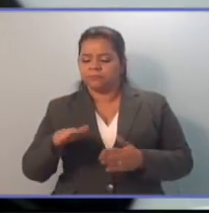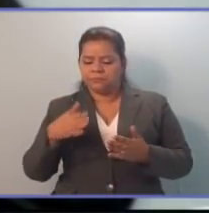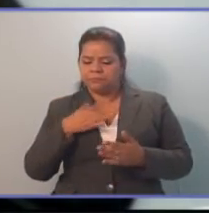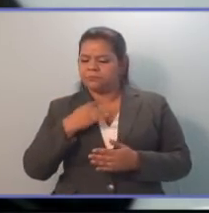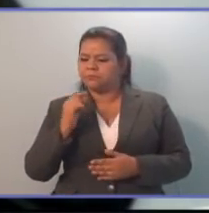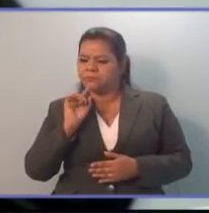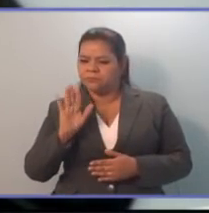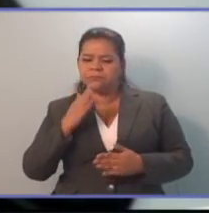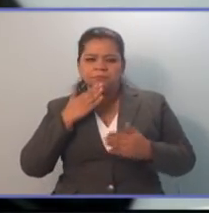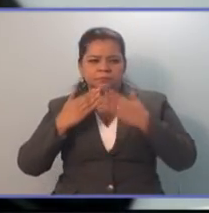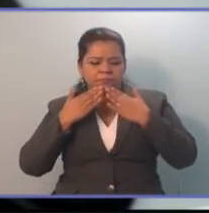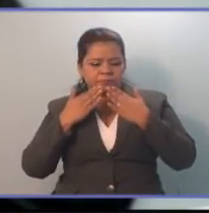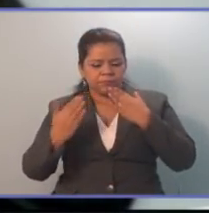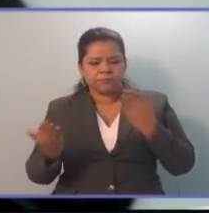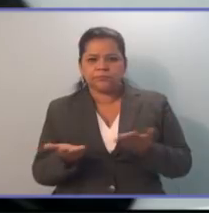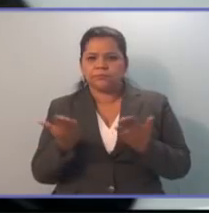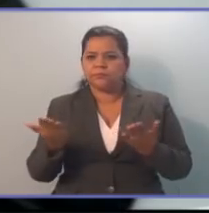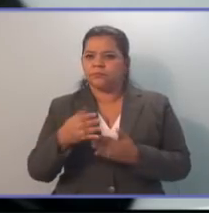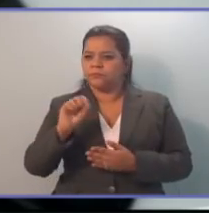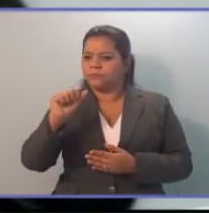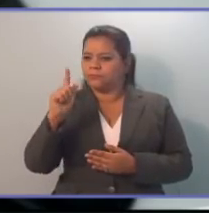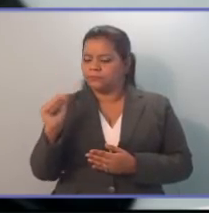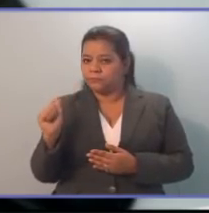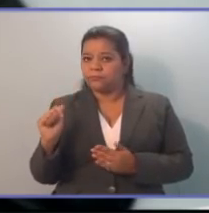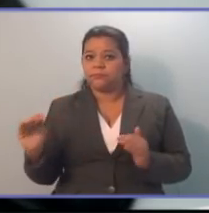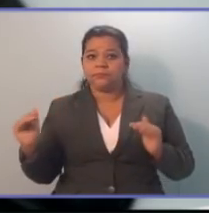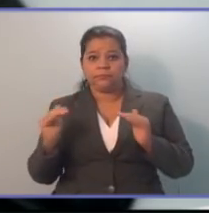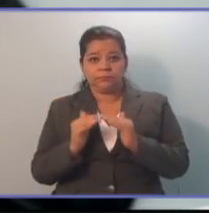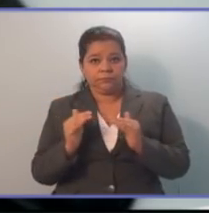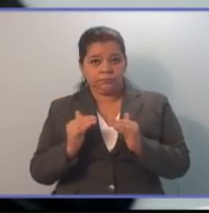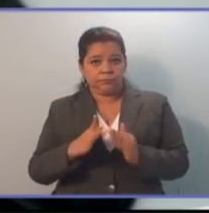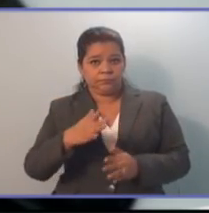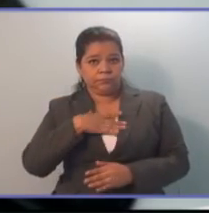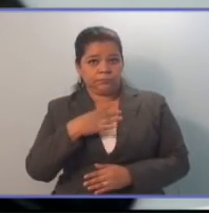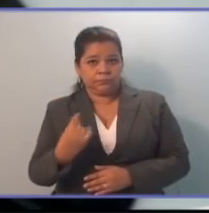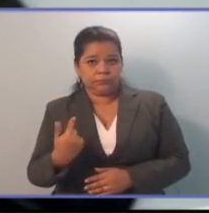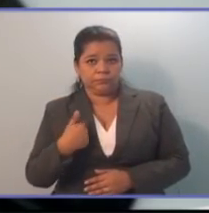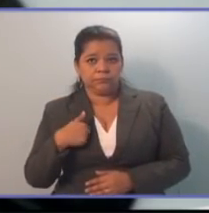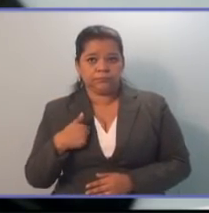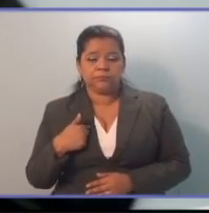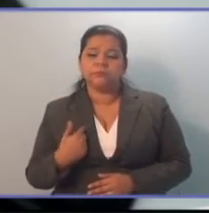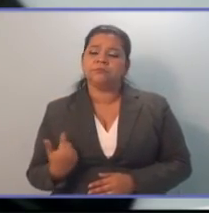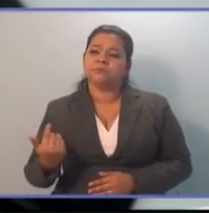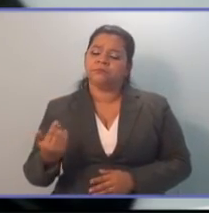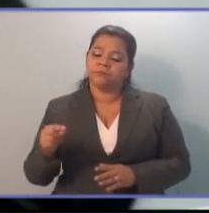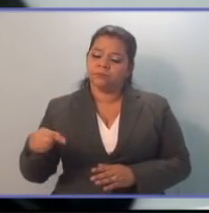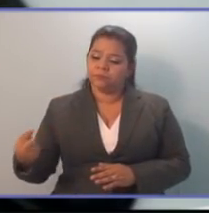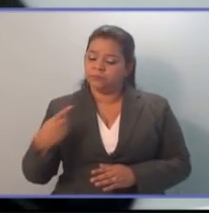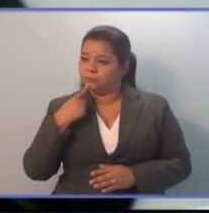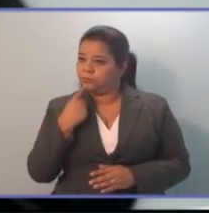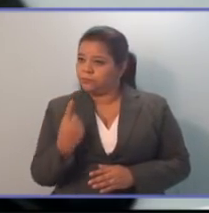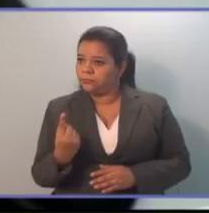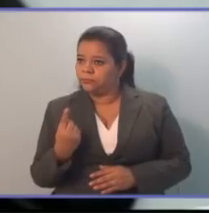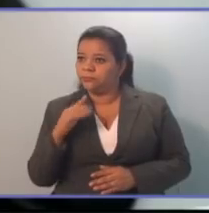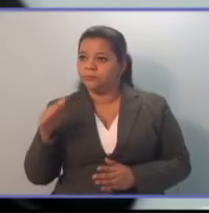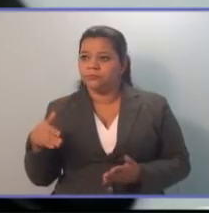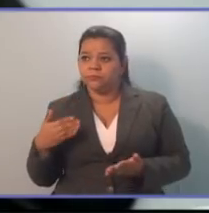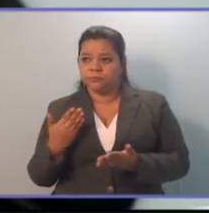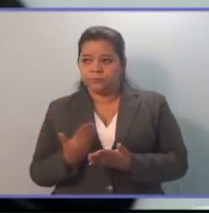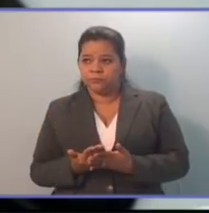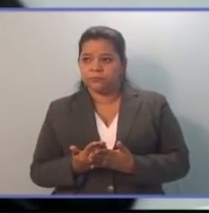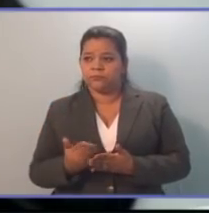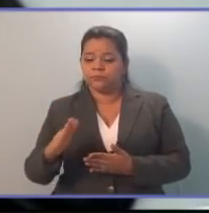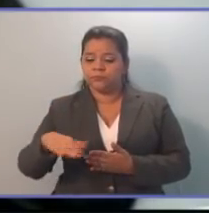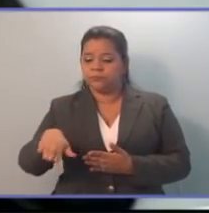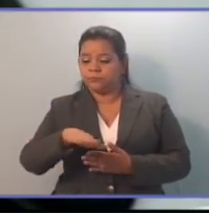interpretación que hizo la sala. Me gustó también cuando determinó que en todo lugar de